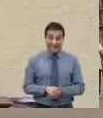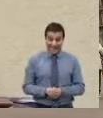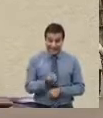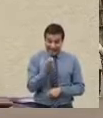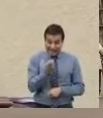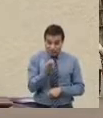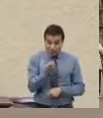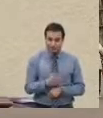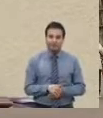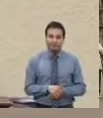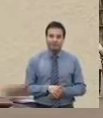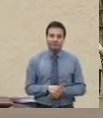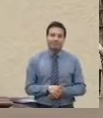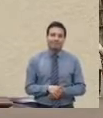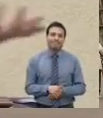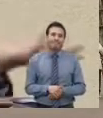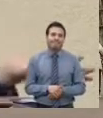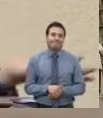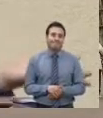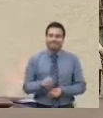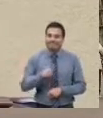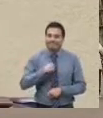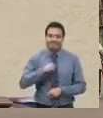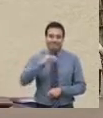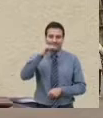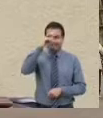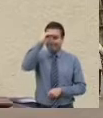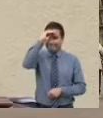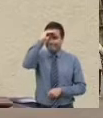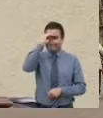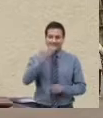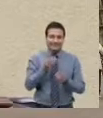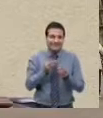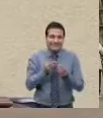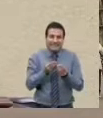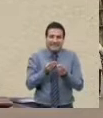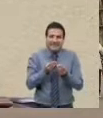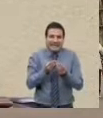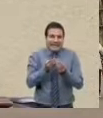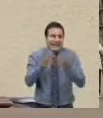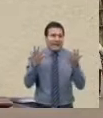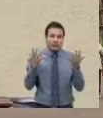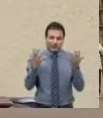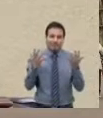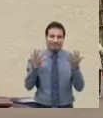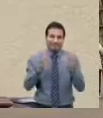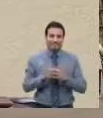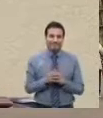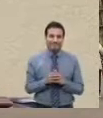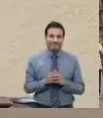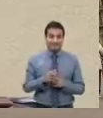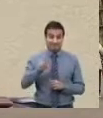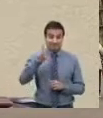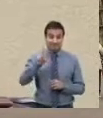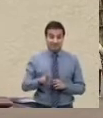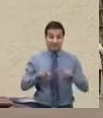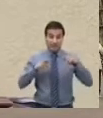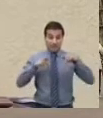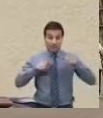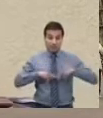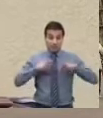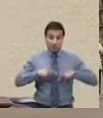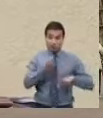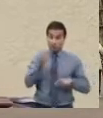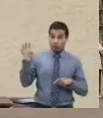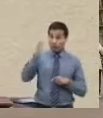parece que ponen con claridad en la mesa de este Consejo el hecho de que no se trataba de conductas espontáneas,